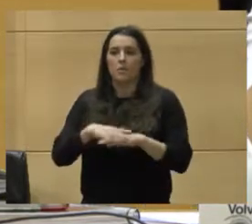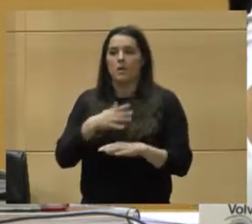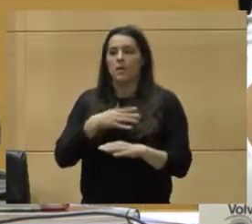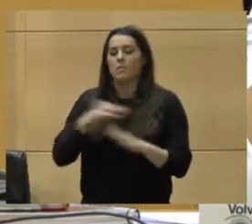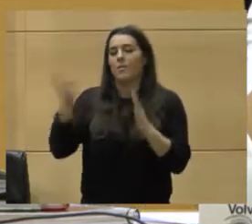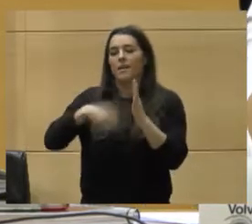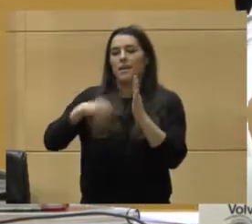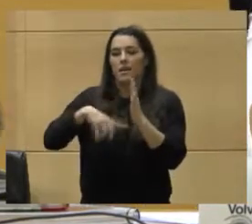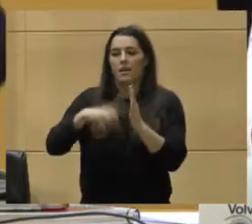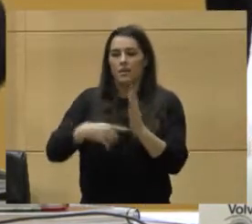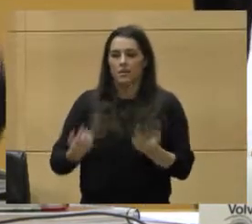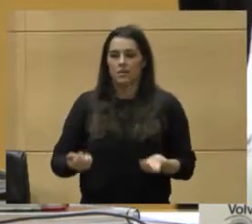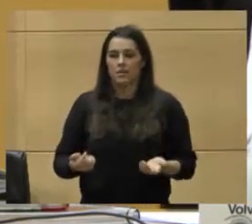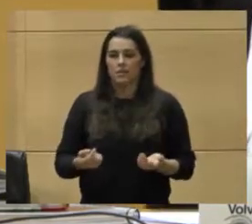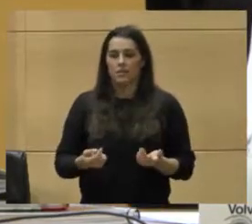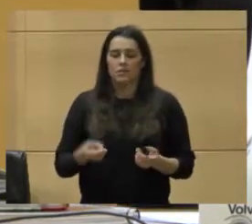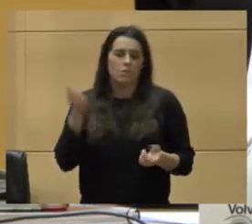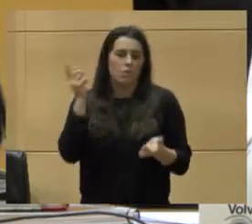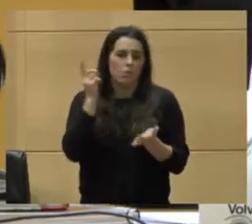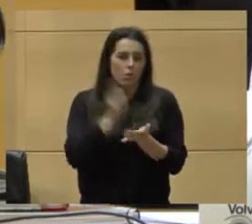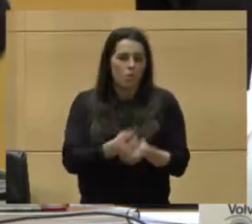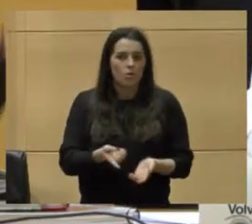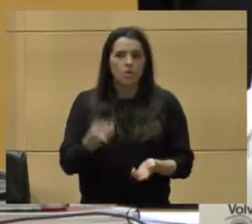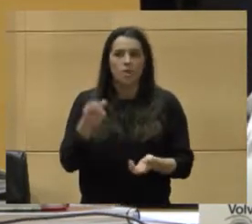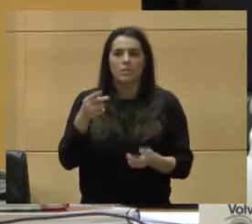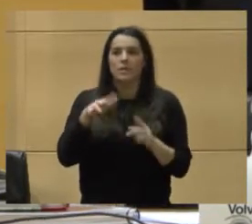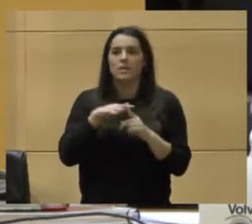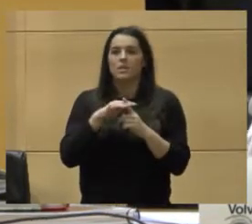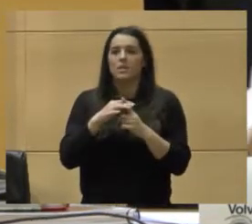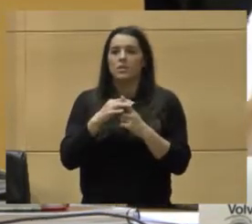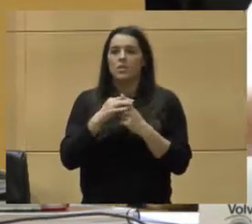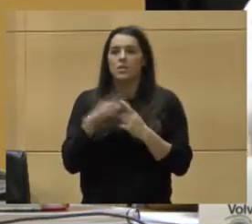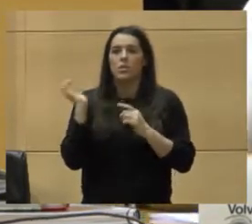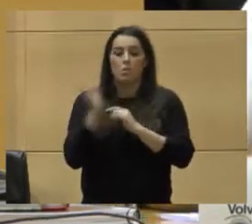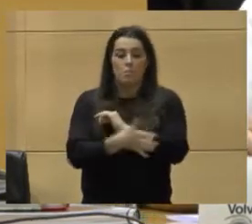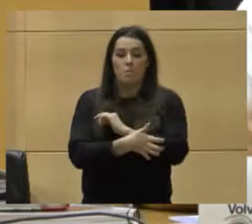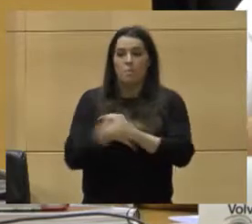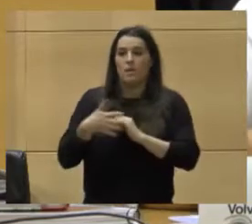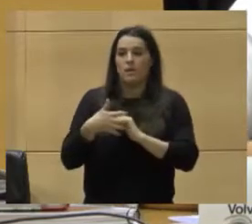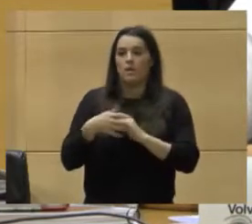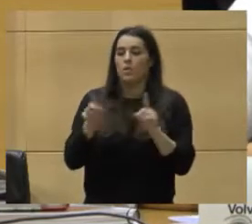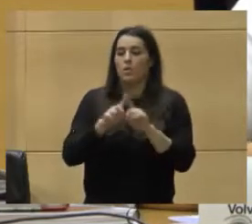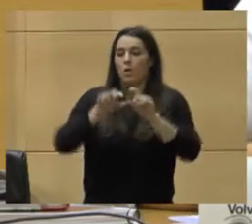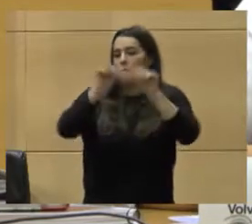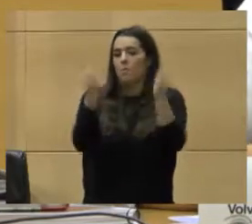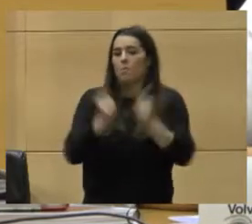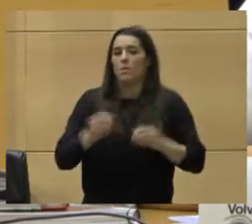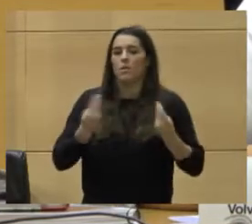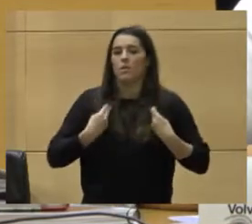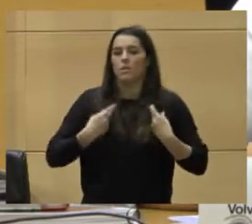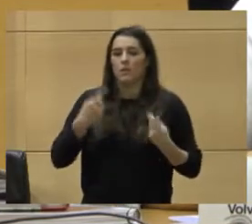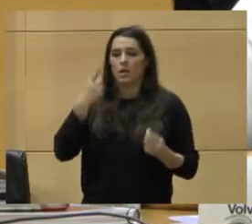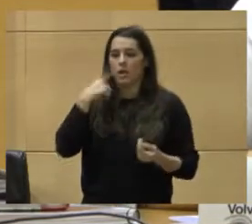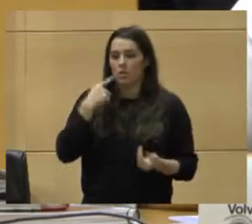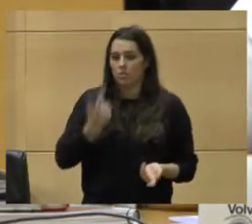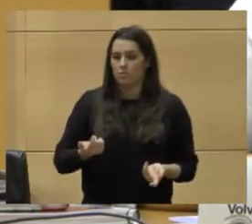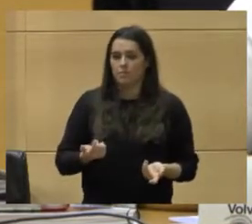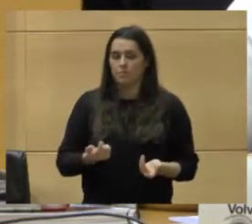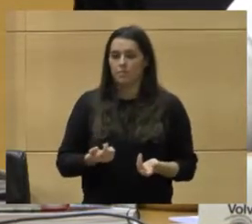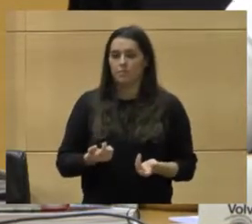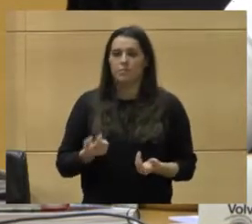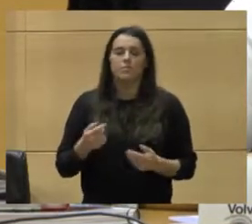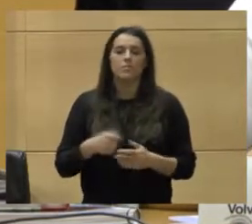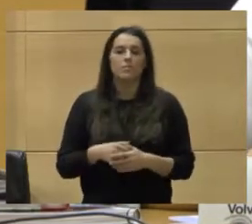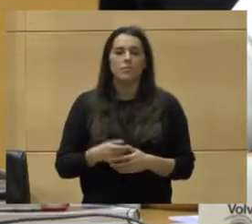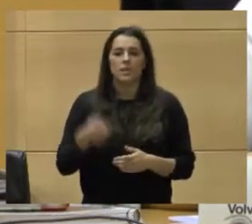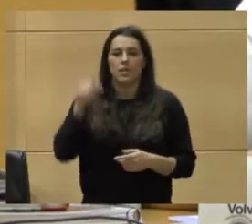nos volvemos a encontrar como el planteamiento es la precariedad como forma de vida y cuál es la lógica que nosotros y nosotras nos tenemos